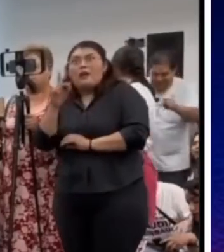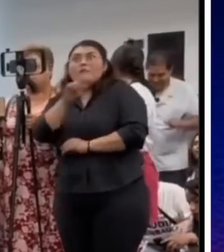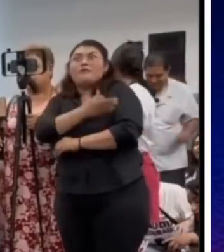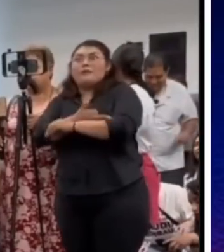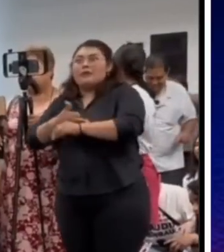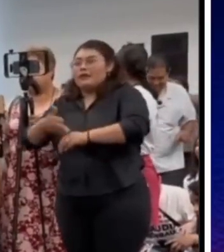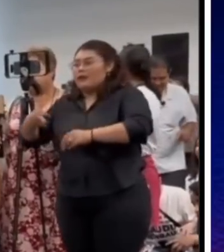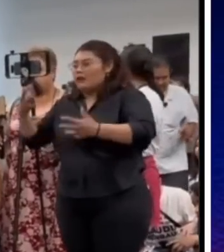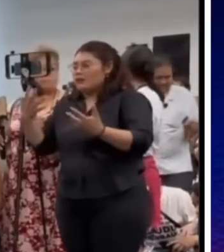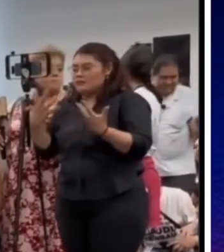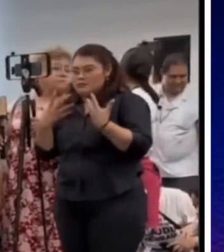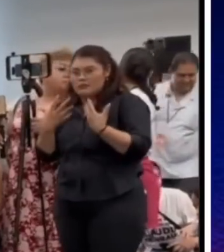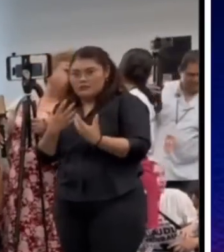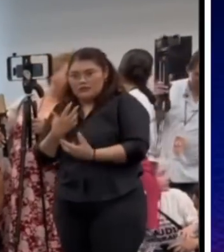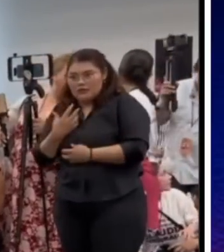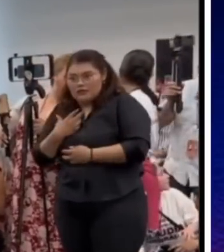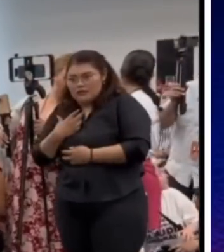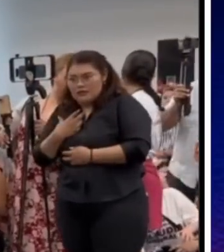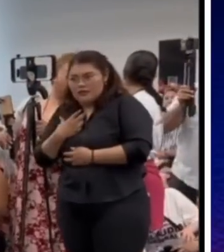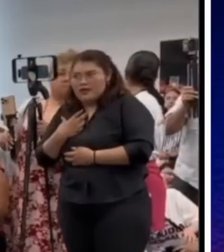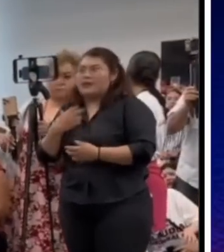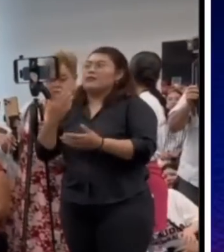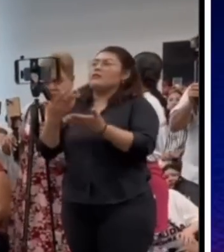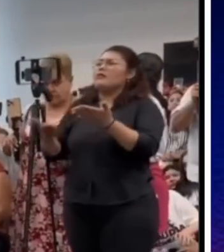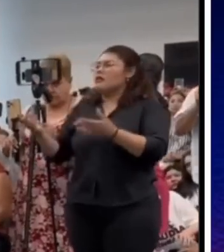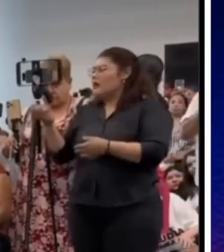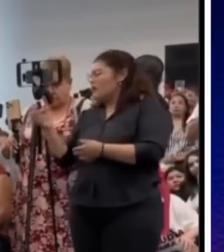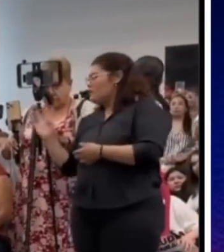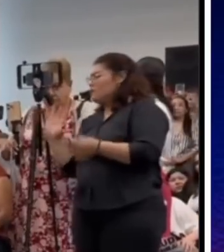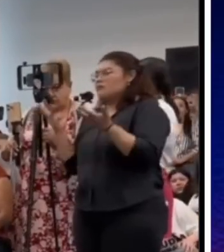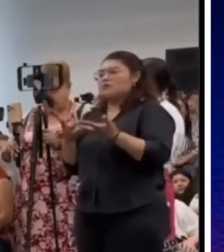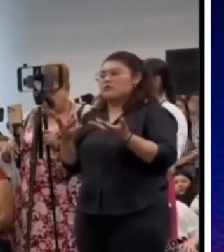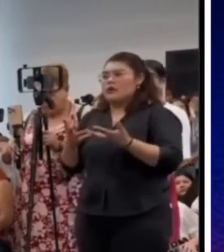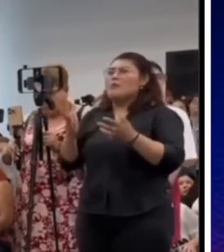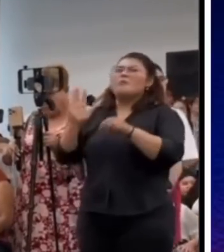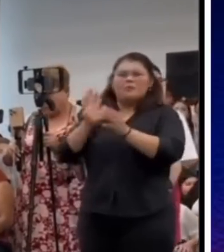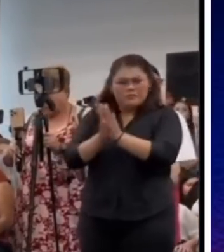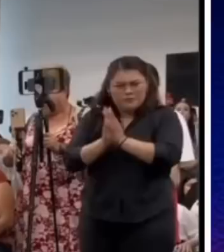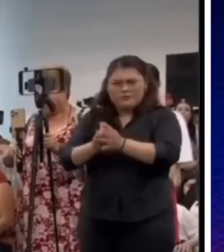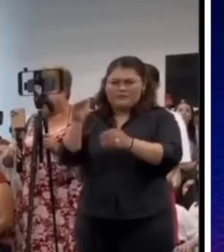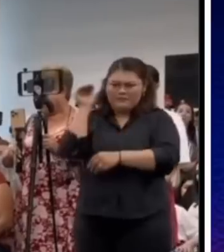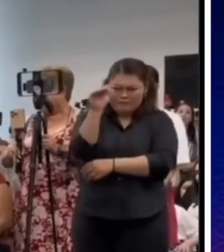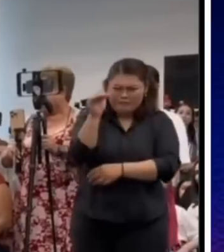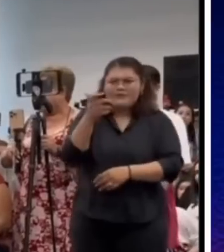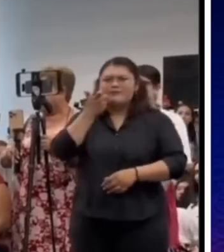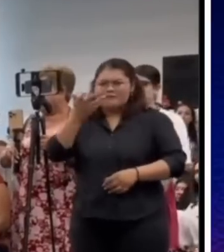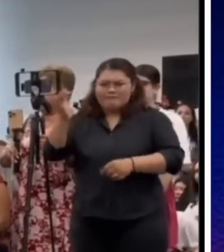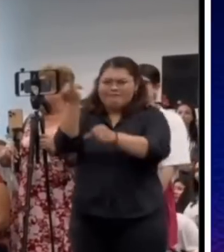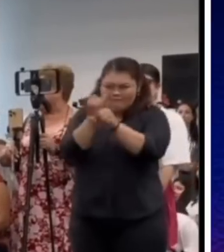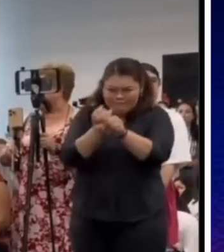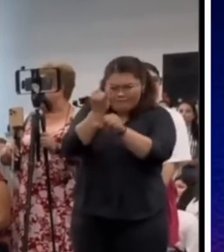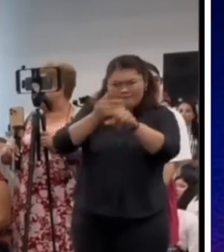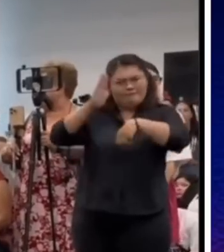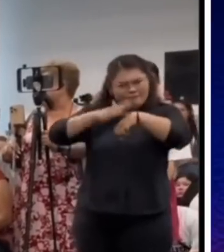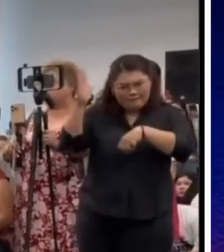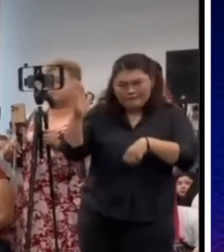pide a la Fiscalía General de Justicia de la Ciudad de México que siga la investigación. Entonces la